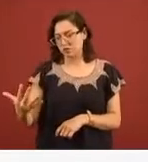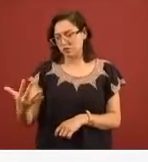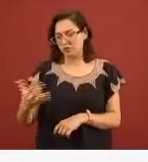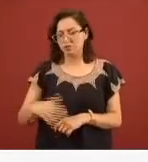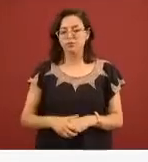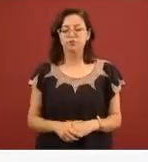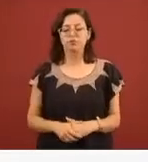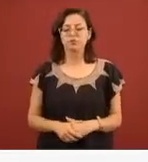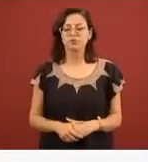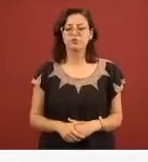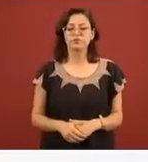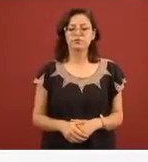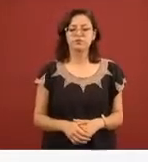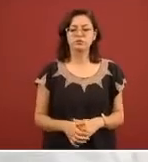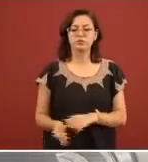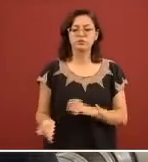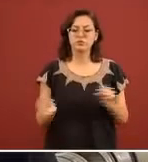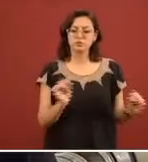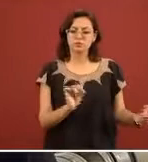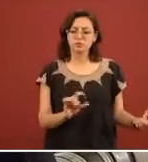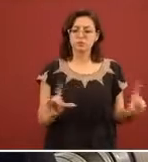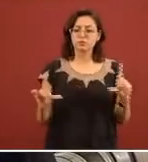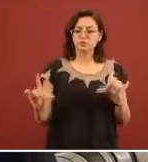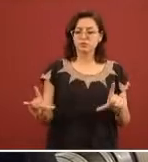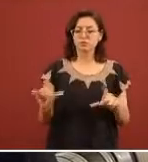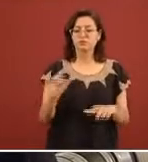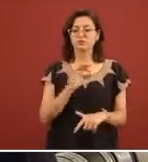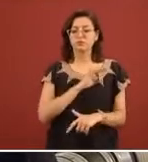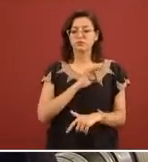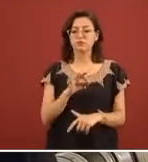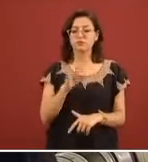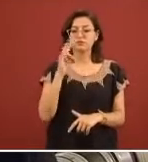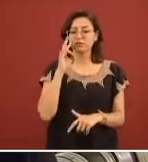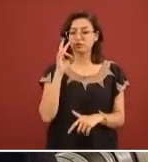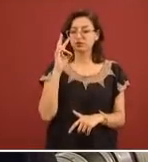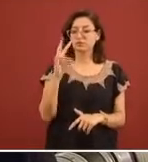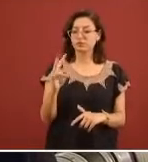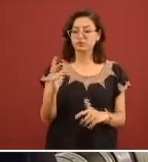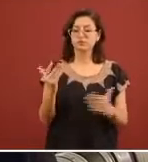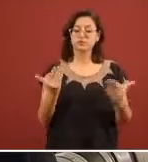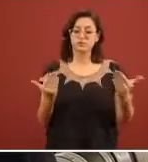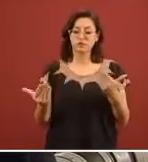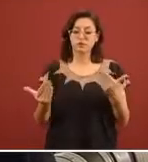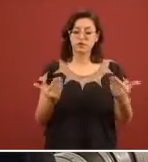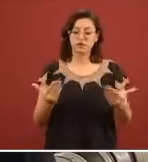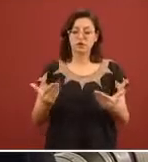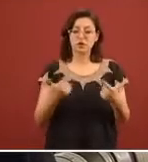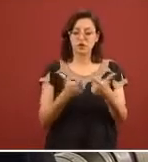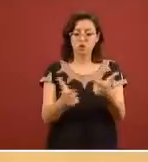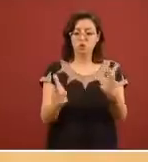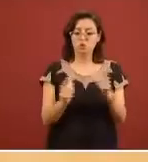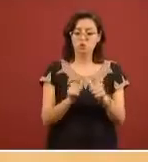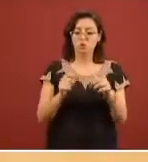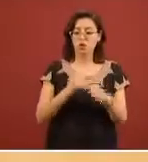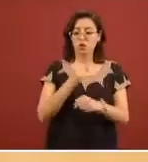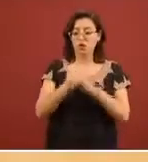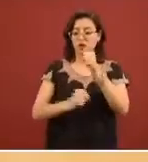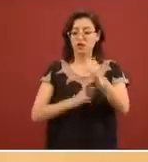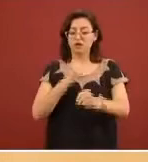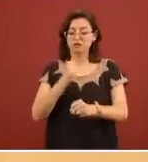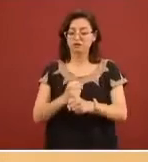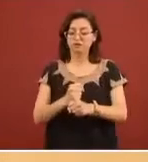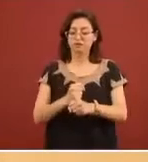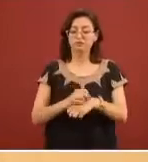0.05. En la siguiente diapositiva vamos a ver ahora sí la distribución de los grupos de edad que habíamos